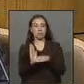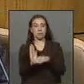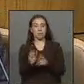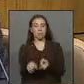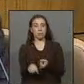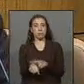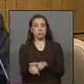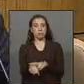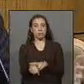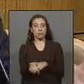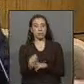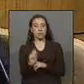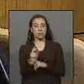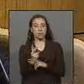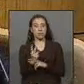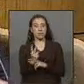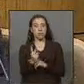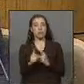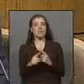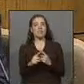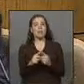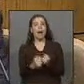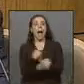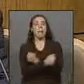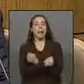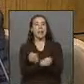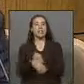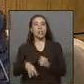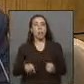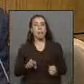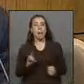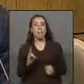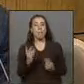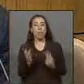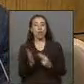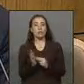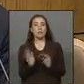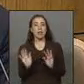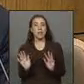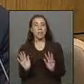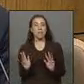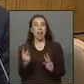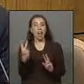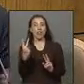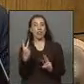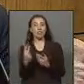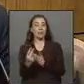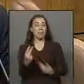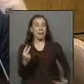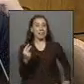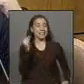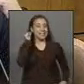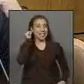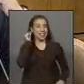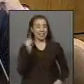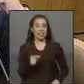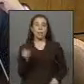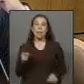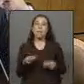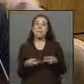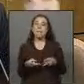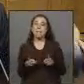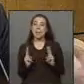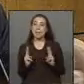complementarios del segundo abrazo de Maipú el año 2009 entre ambas presidentas. Porque eso es lo que nos va a